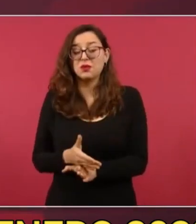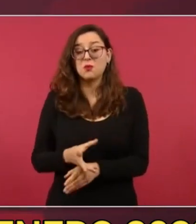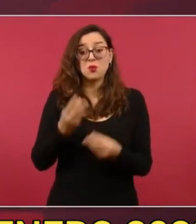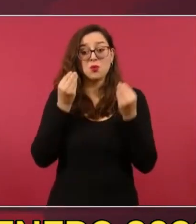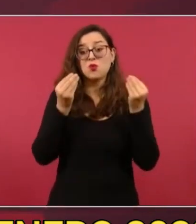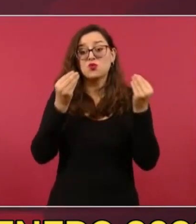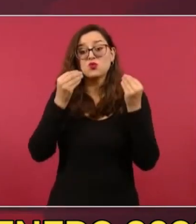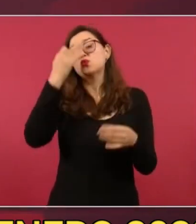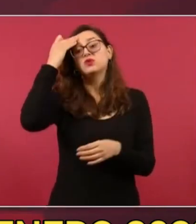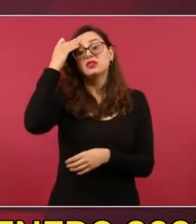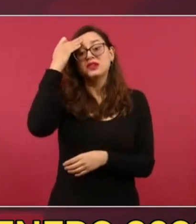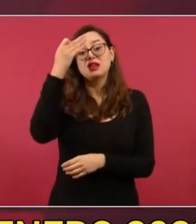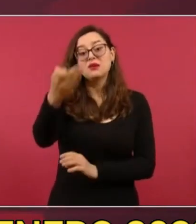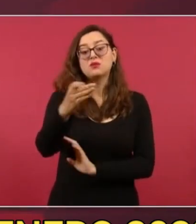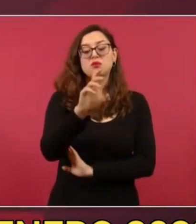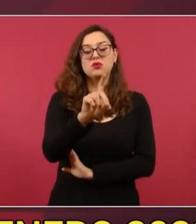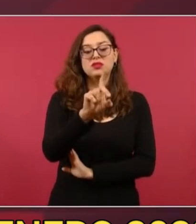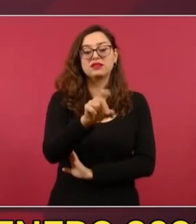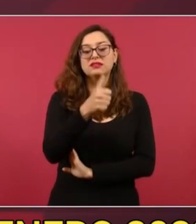lograron